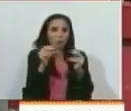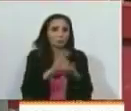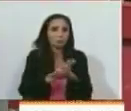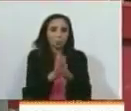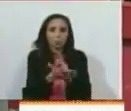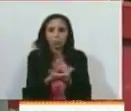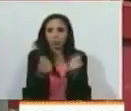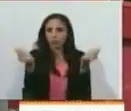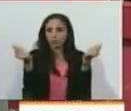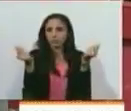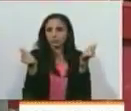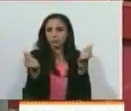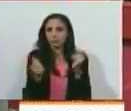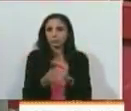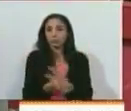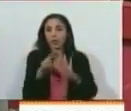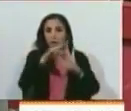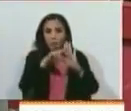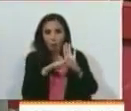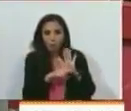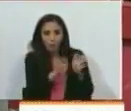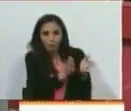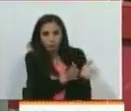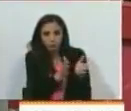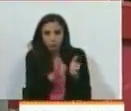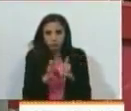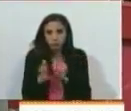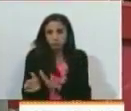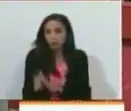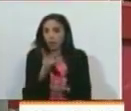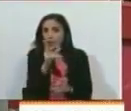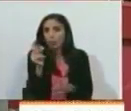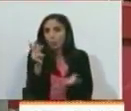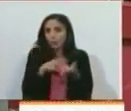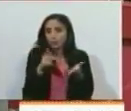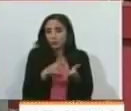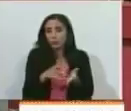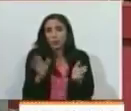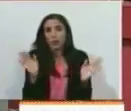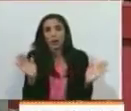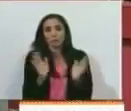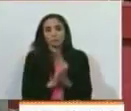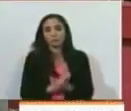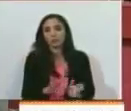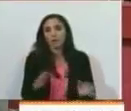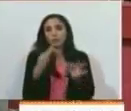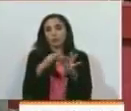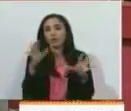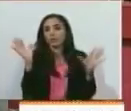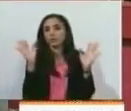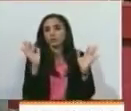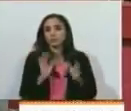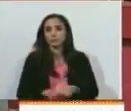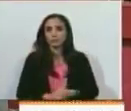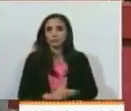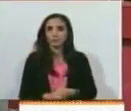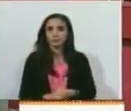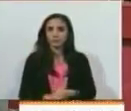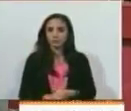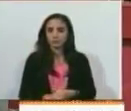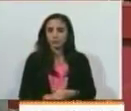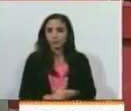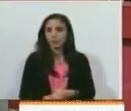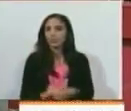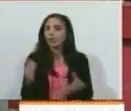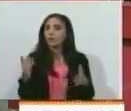Ellos no cumplieron con las normas electorales de este país. Incumplieron. Fueron a revalidar